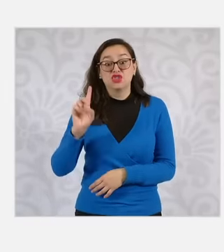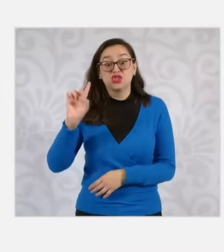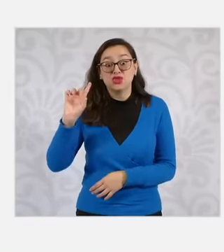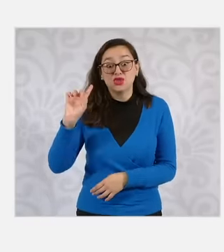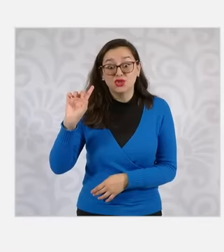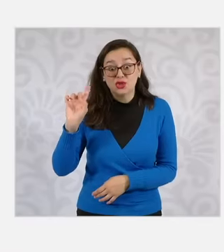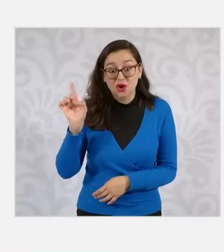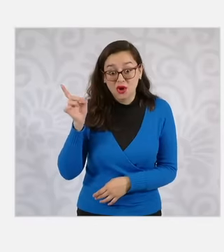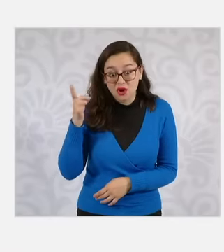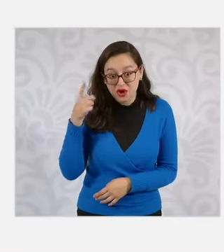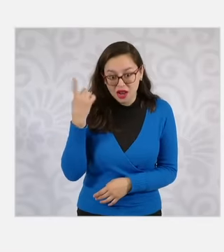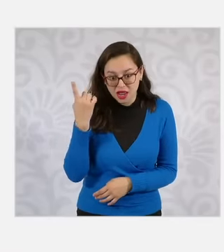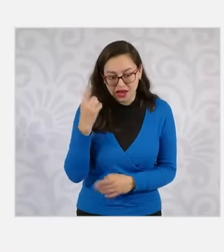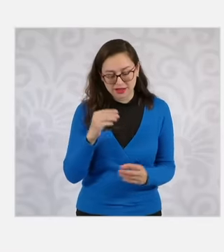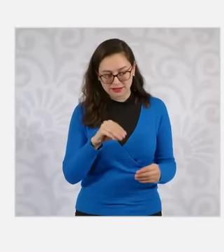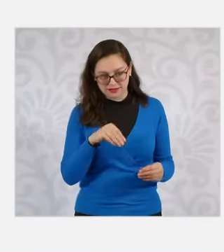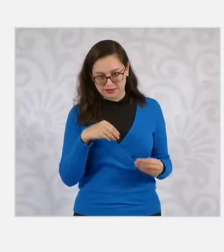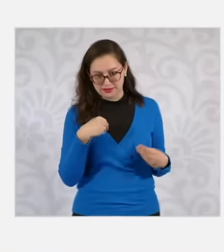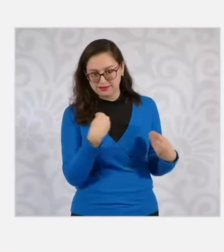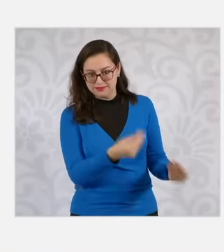727,923,523 dólares y